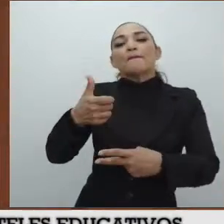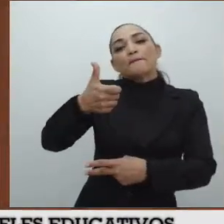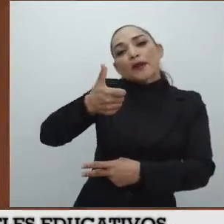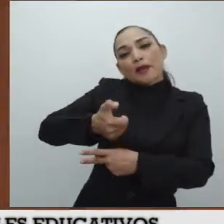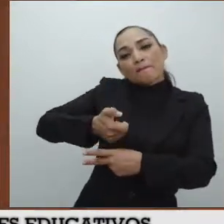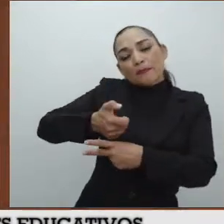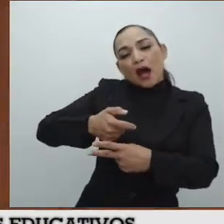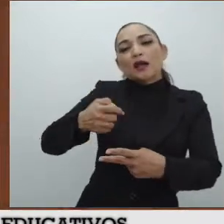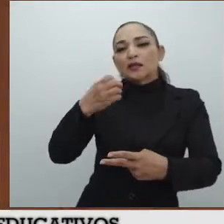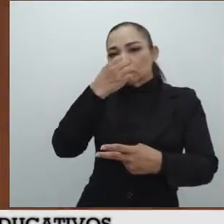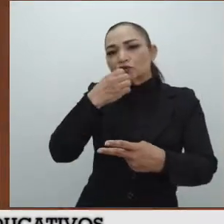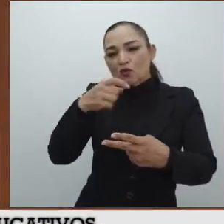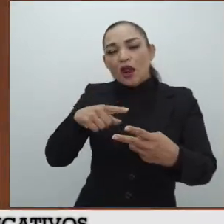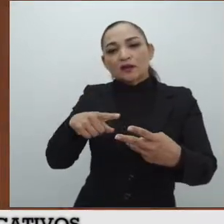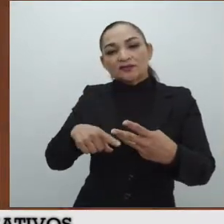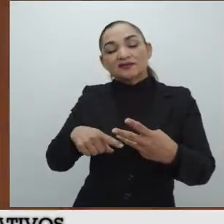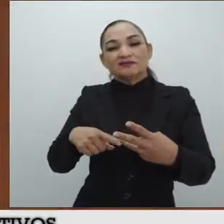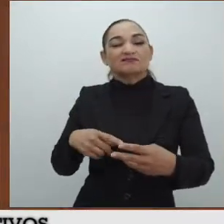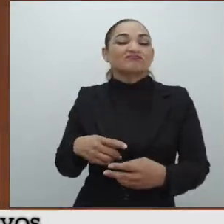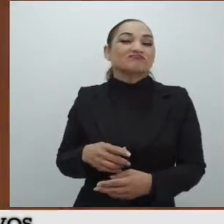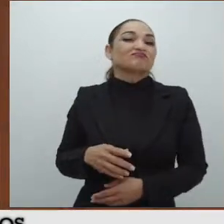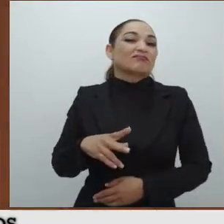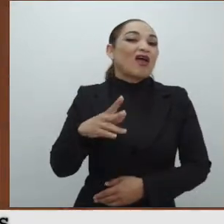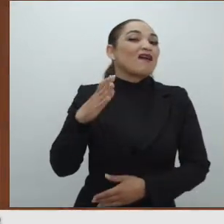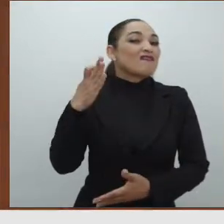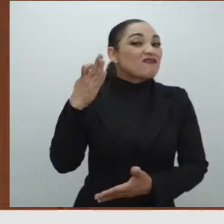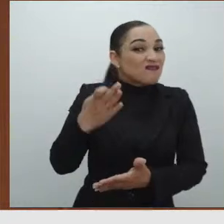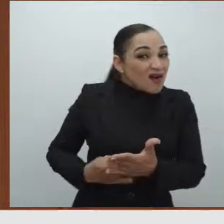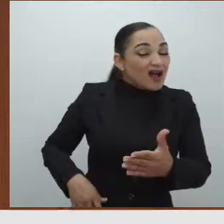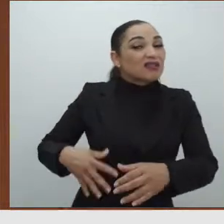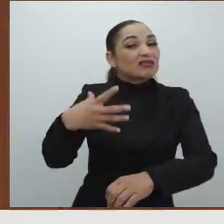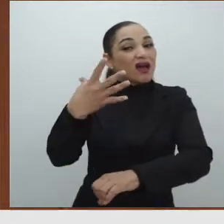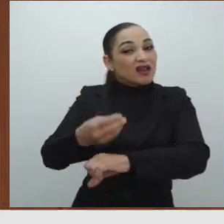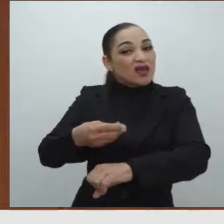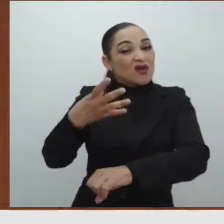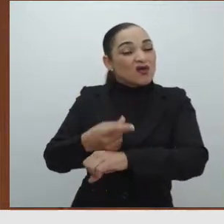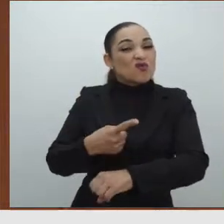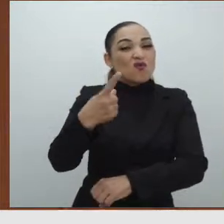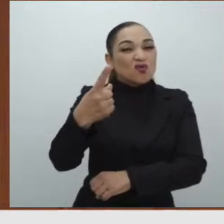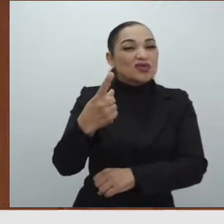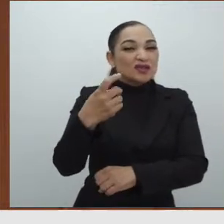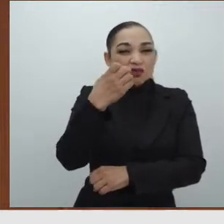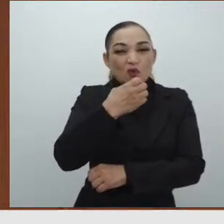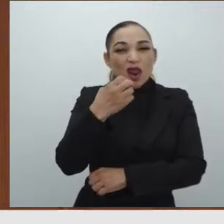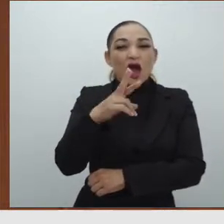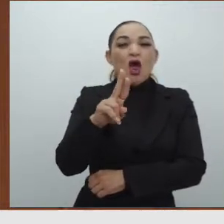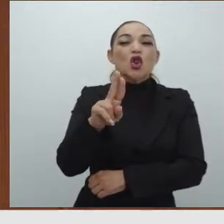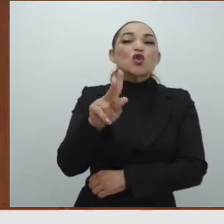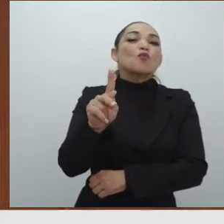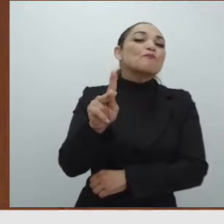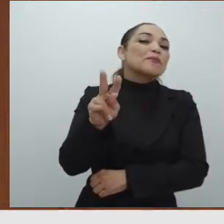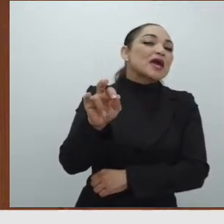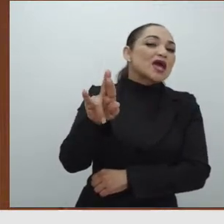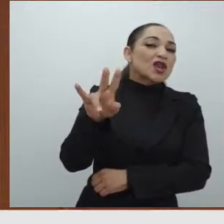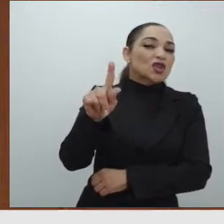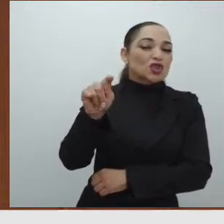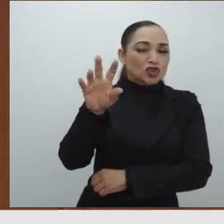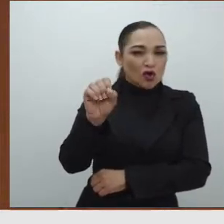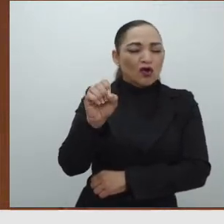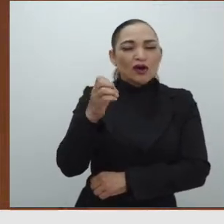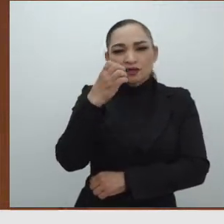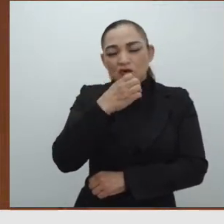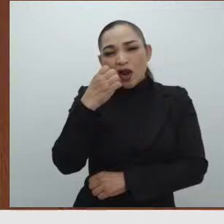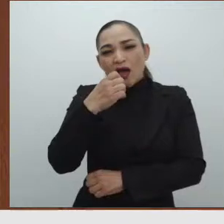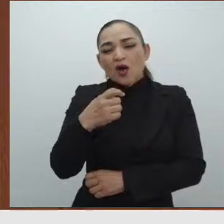y en condiciones precarias. Una de las escuelas, la Ruperto, que es una escuela, pues ya, o sea, de